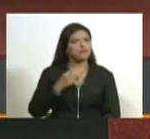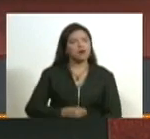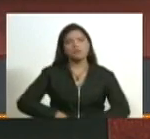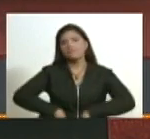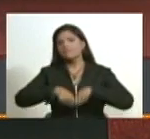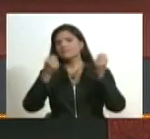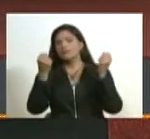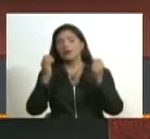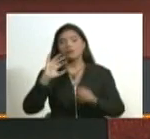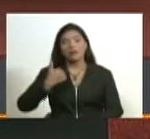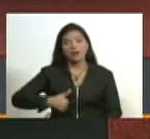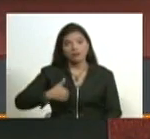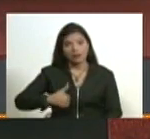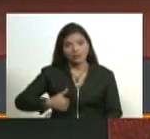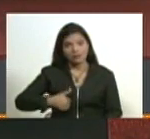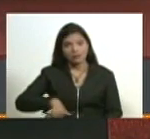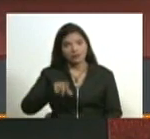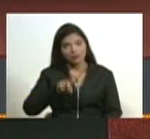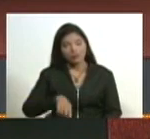destructivas de la Argentina, de Mauricio Macri.